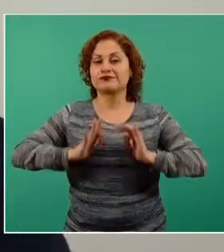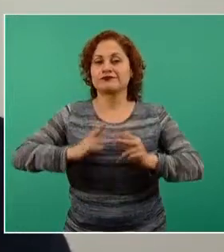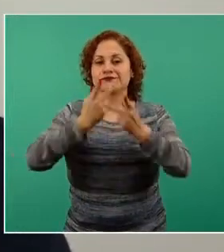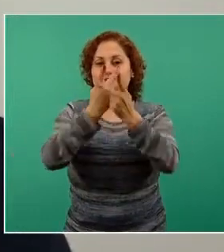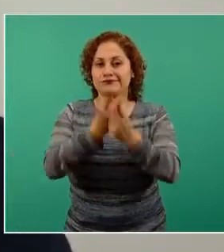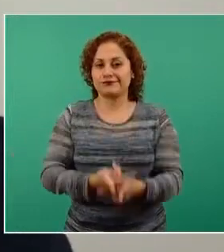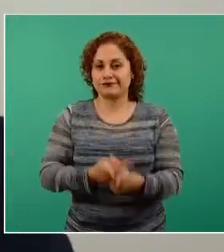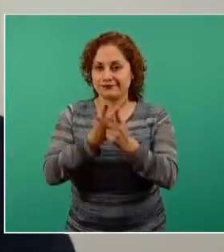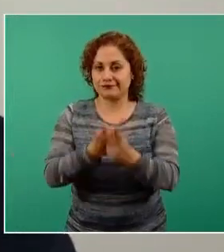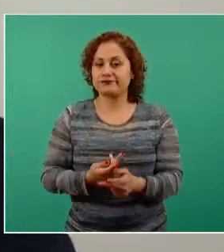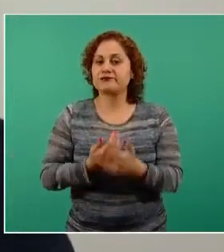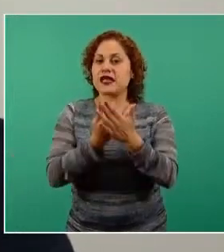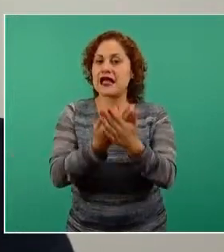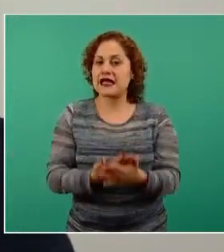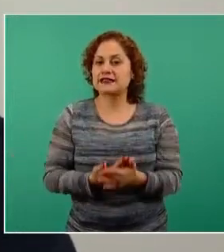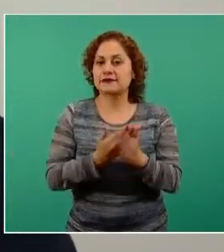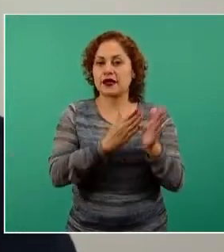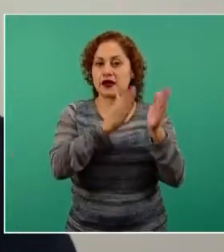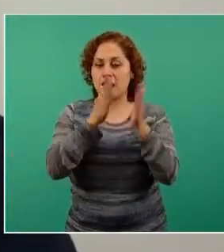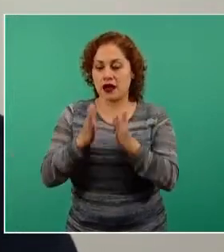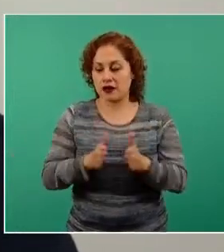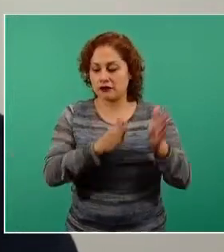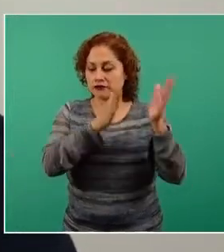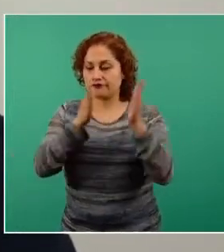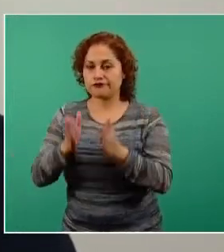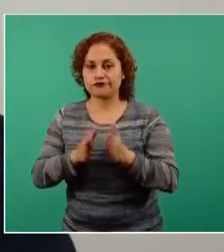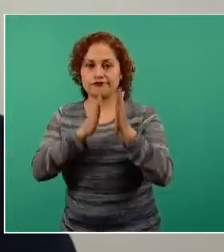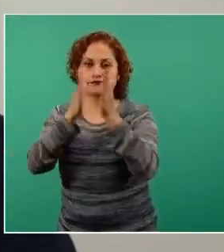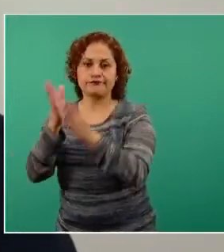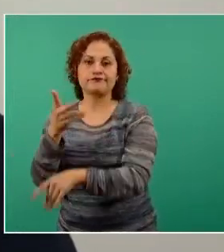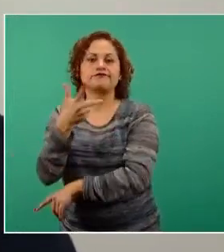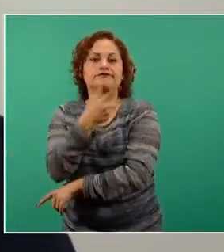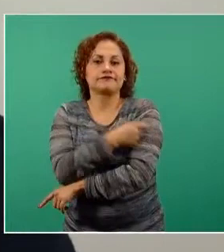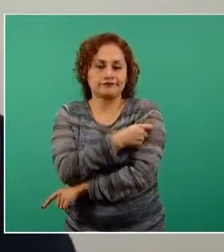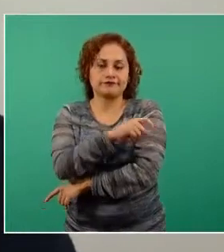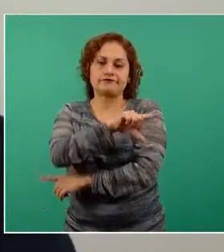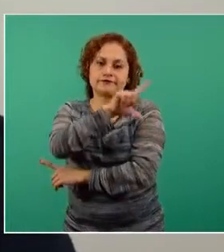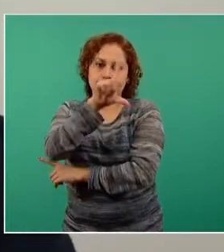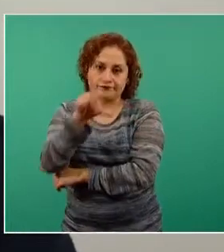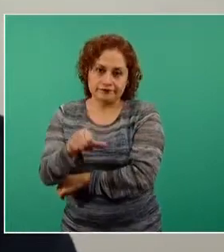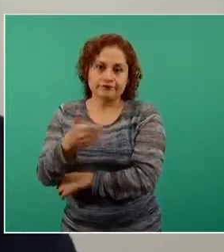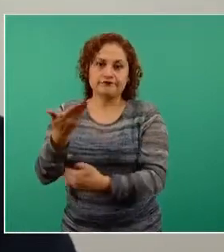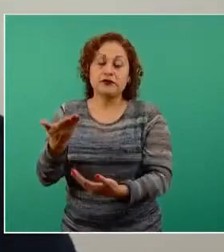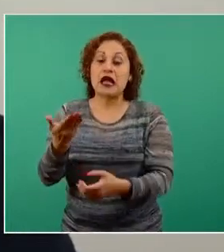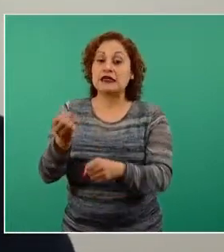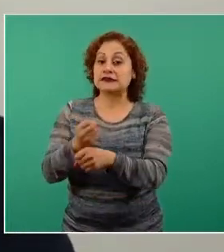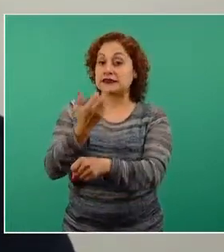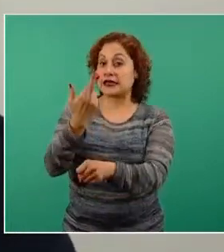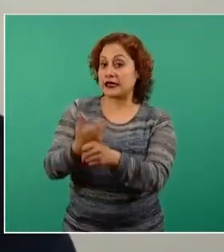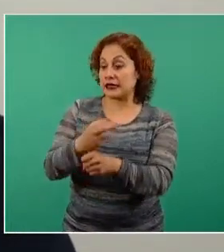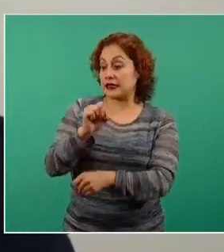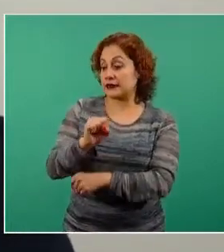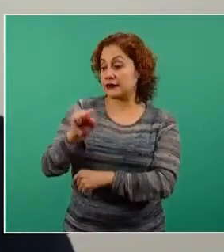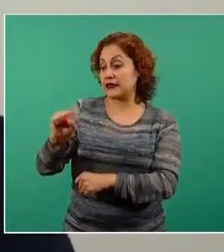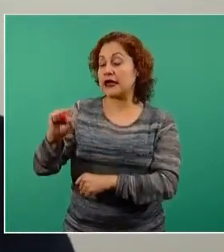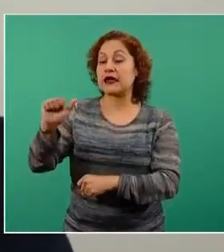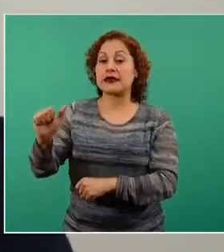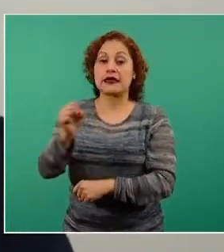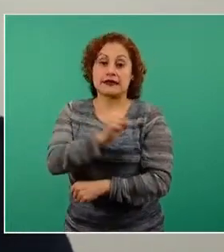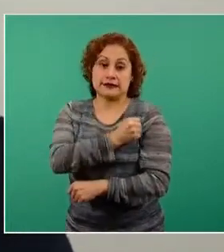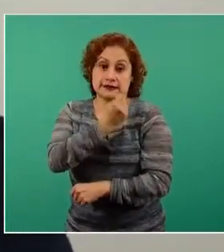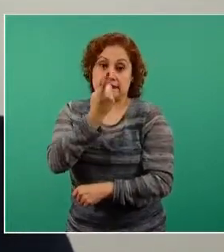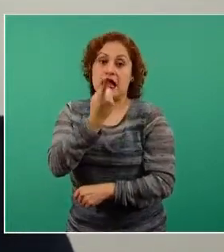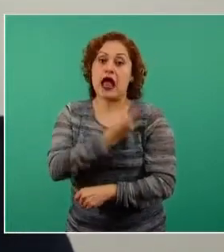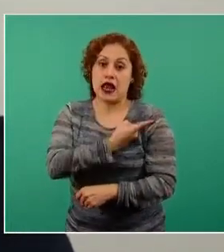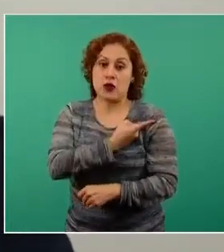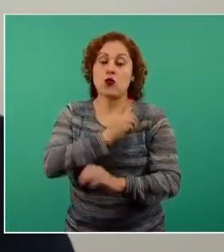Salud, obviamente con el apoyo de todas las dependencias financieras correspondientes, ha asegurado